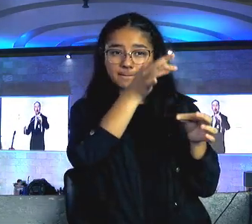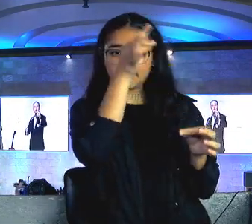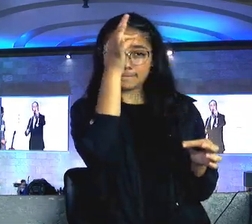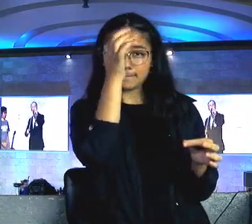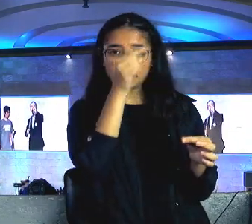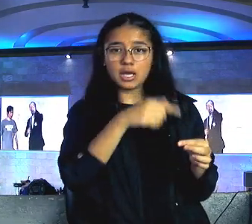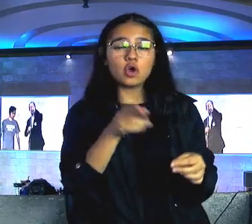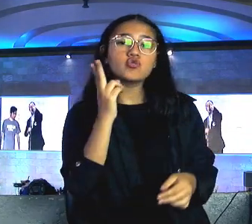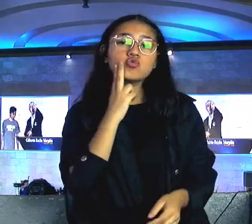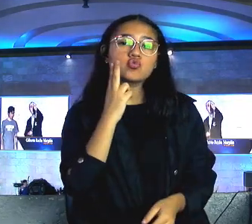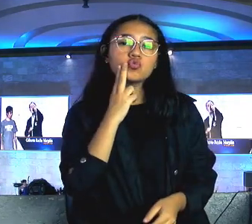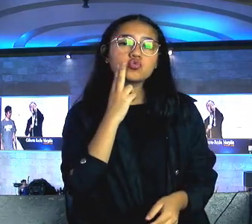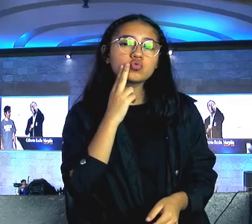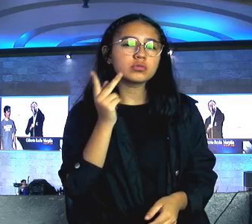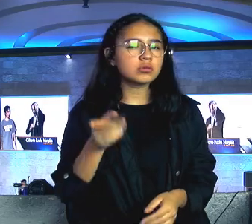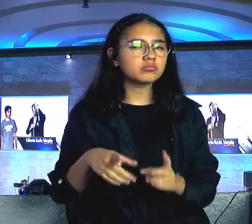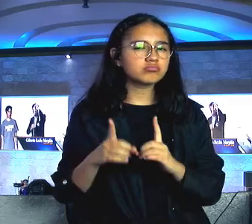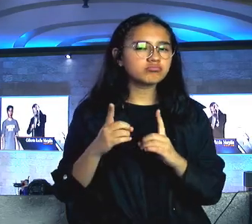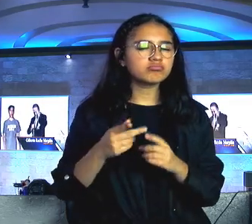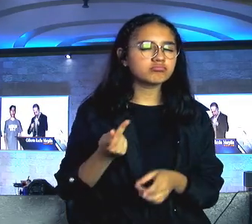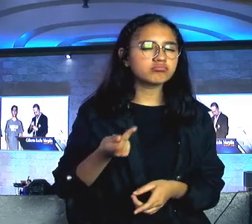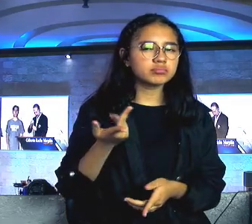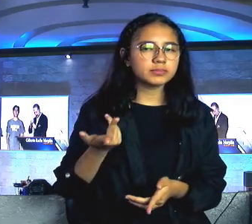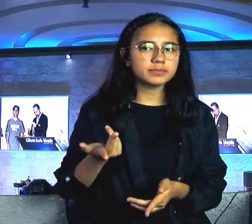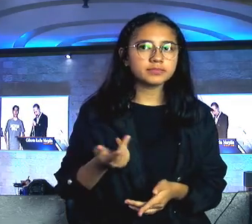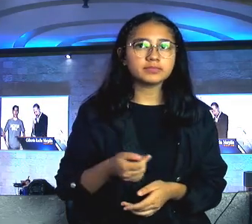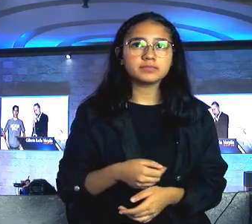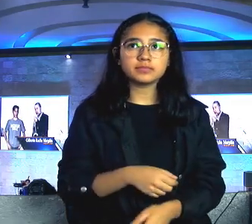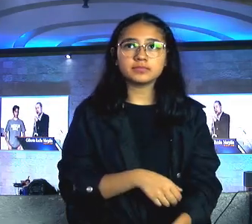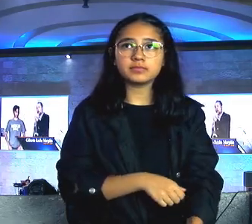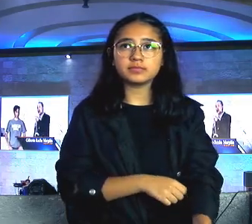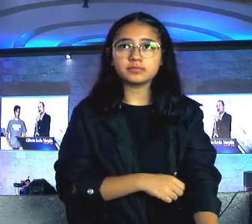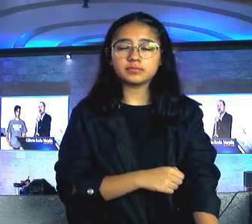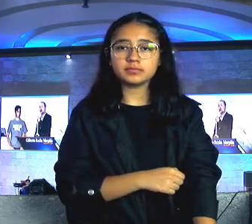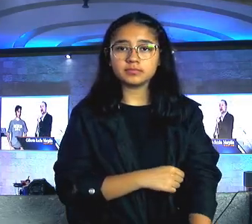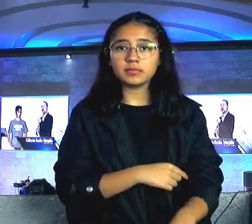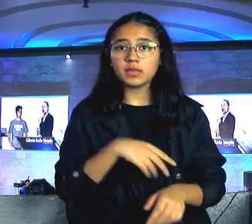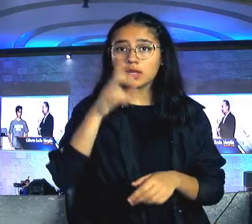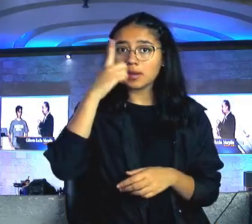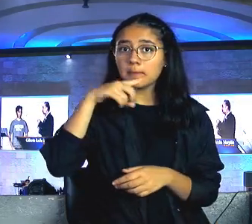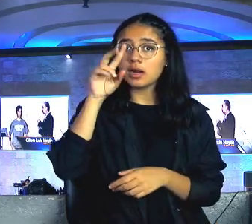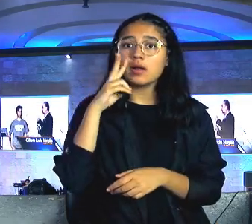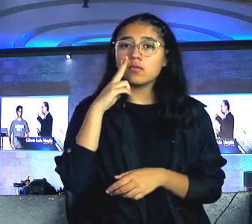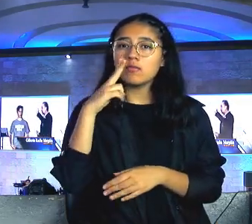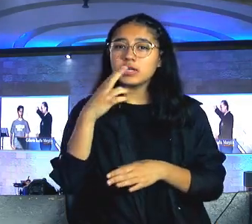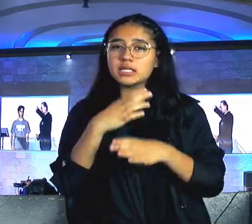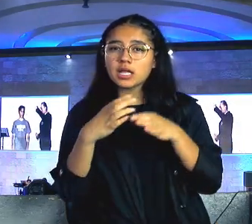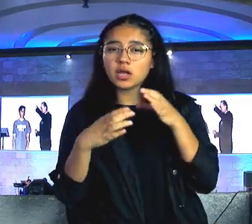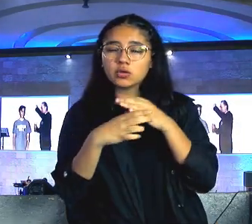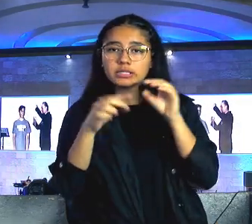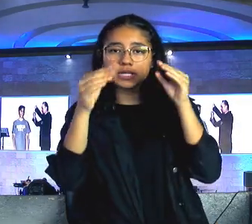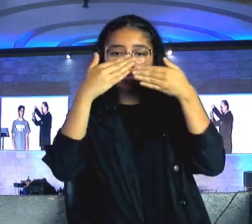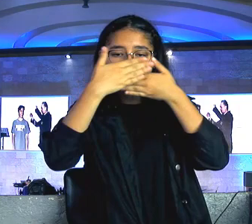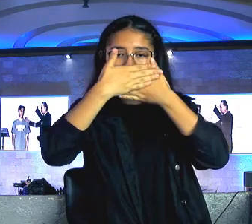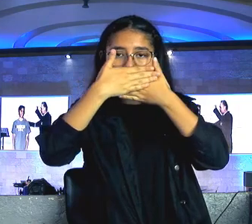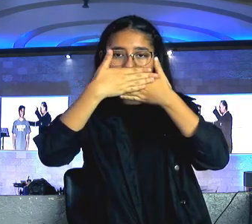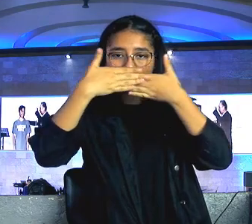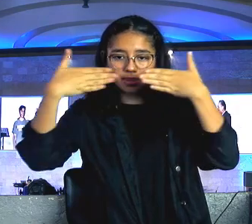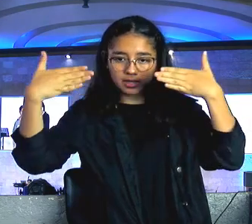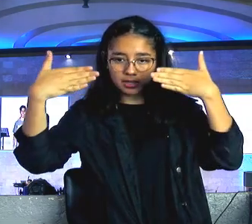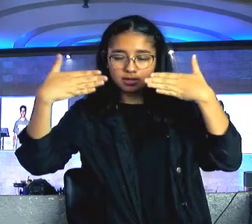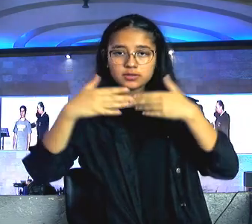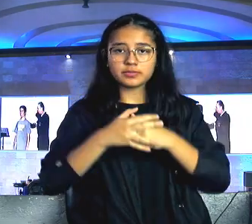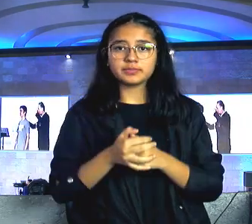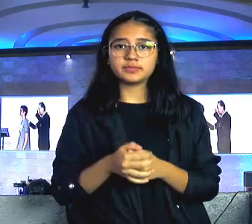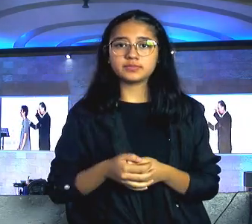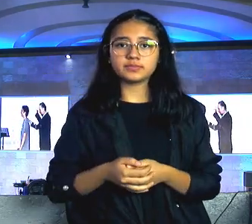plomadas? ¿Alguien sabe para qué sirven las plomadas? Para ver si algo está derecho. A ver, mi querido Emiliano, ponte así, por